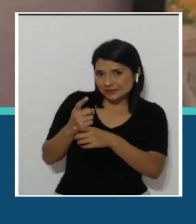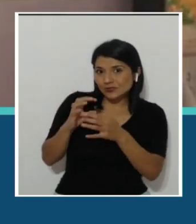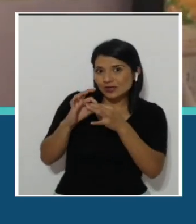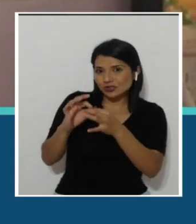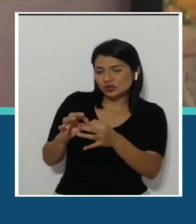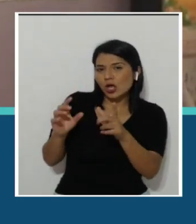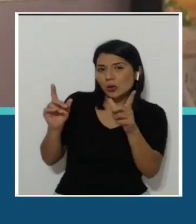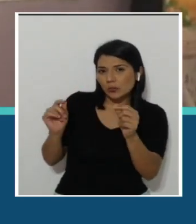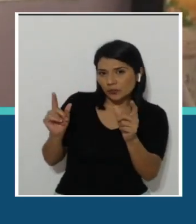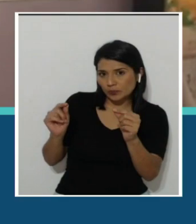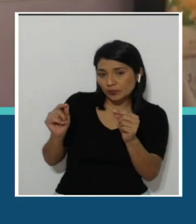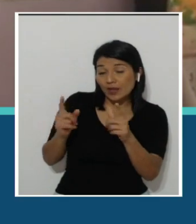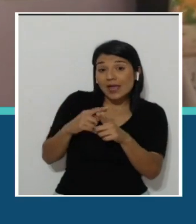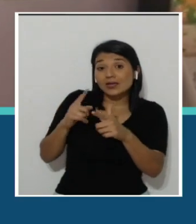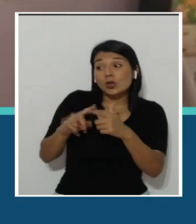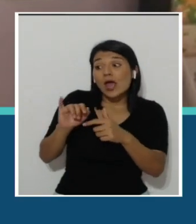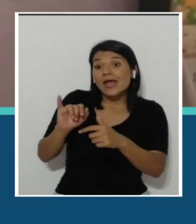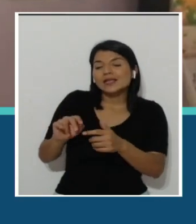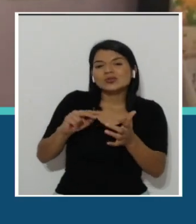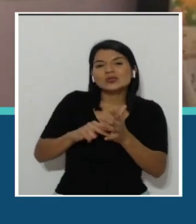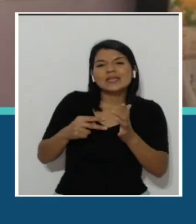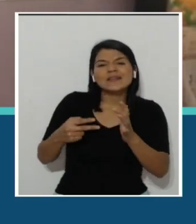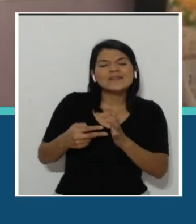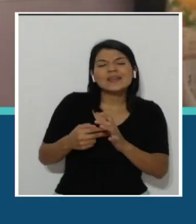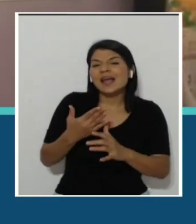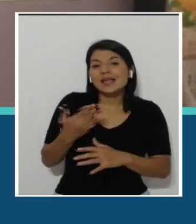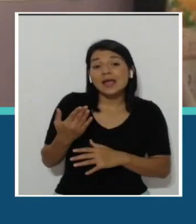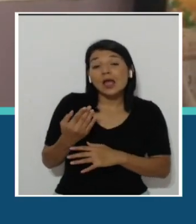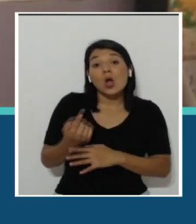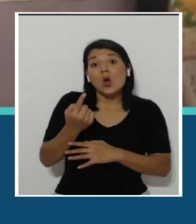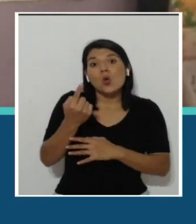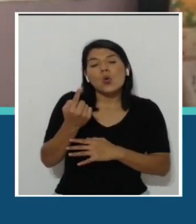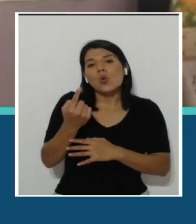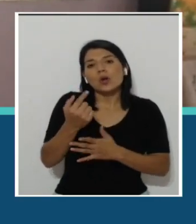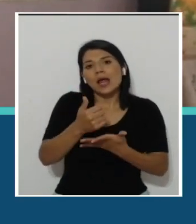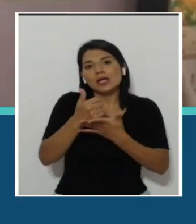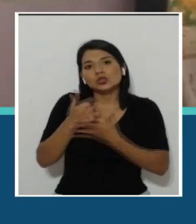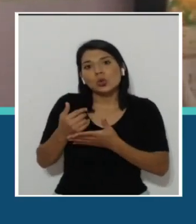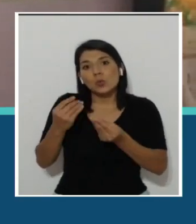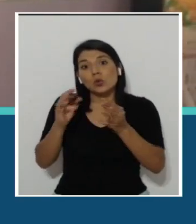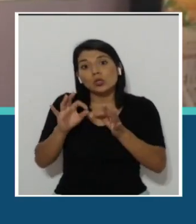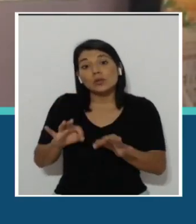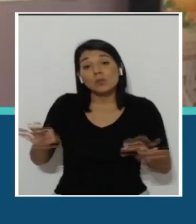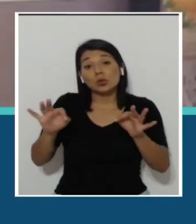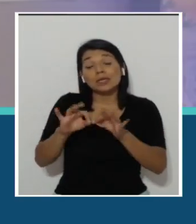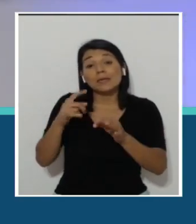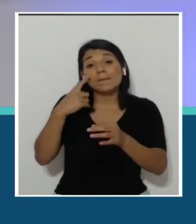a representar una herramienta muy importante para el oncólogo médico.